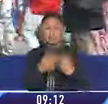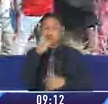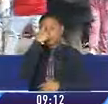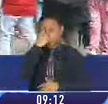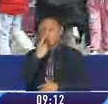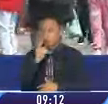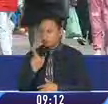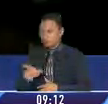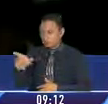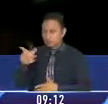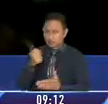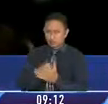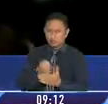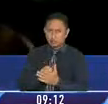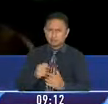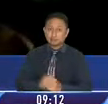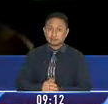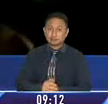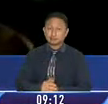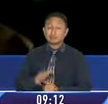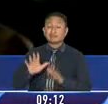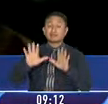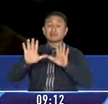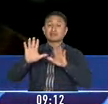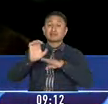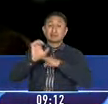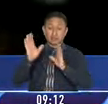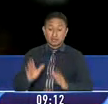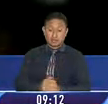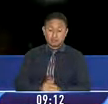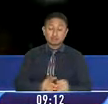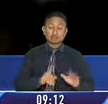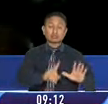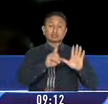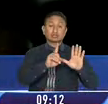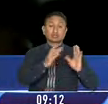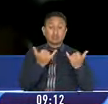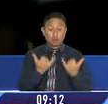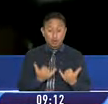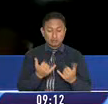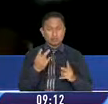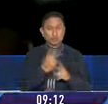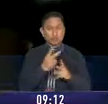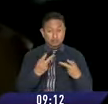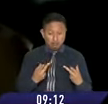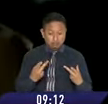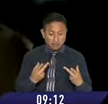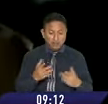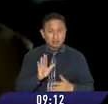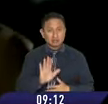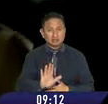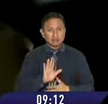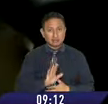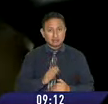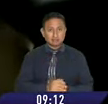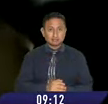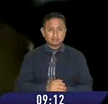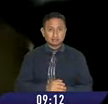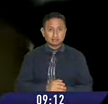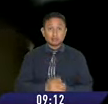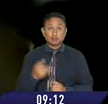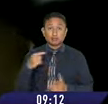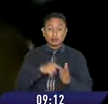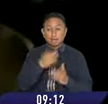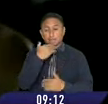los consumidores. 6 de cada 10 ecuatorianos considera que va a ser más cauto en sus gastos. Pues, por ejemplo, rituales otra vez de comer dentro